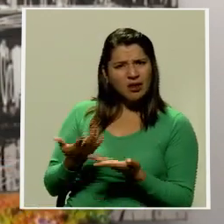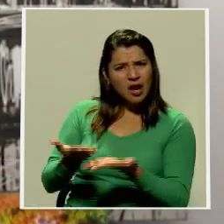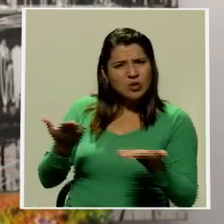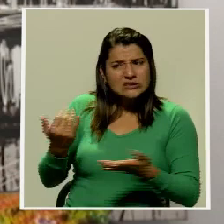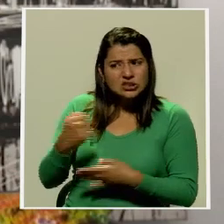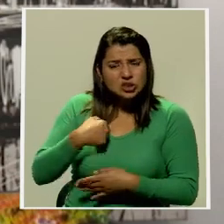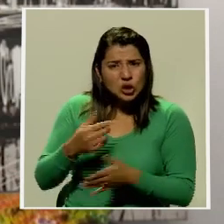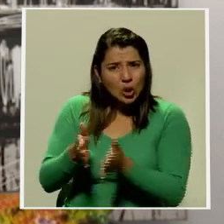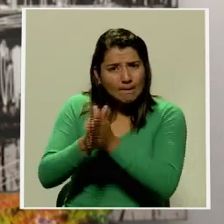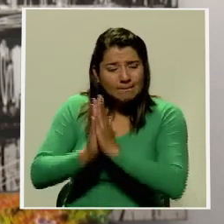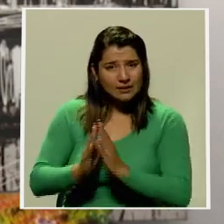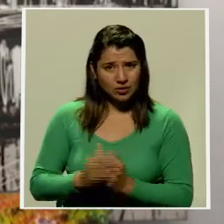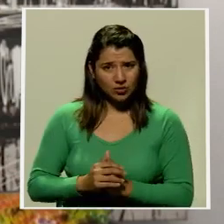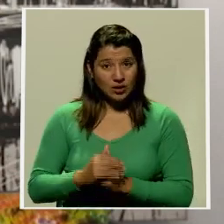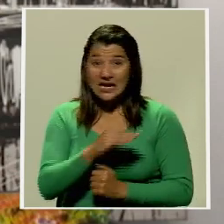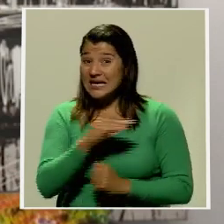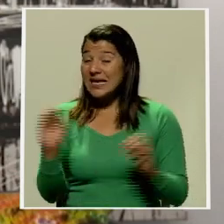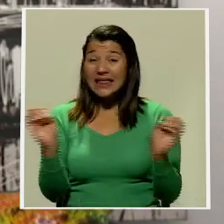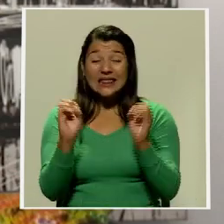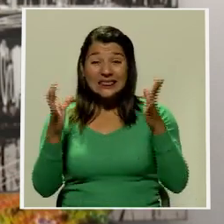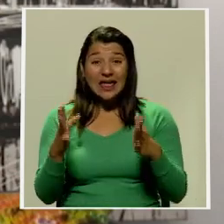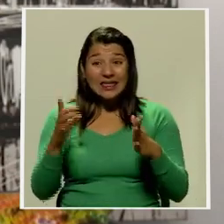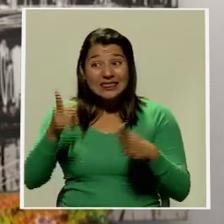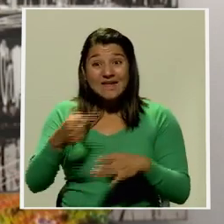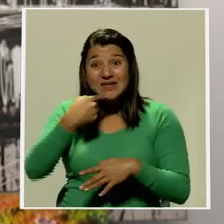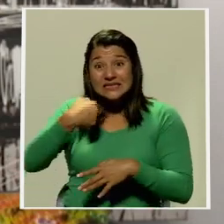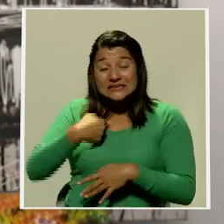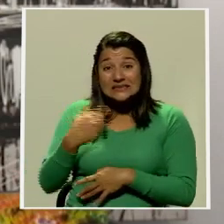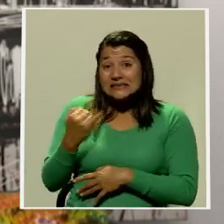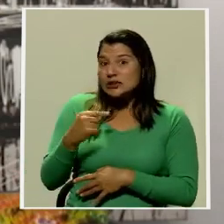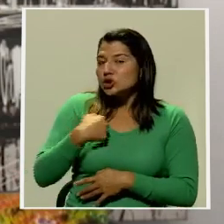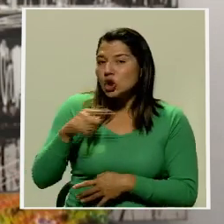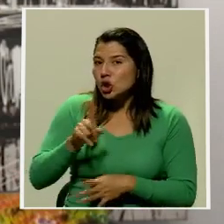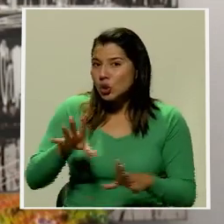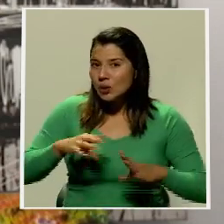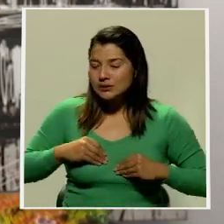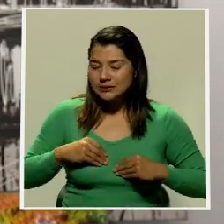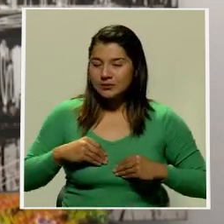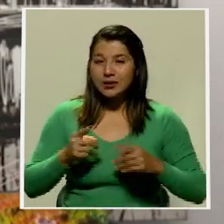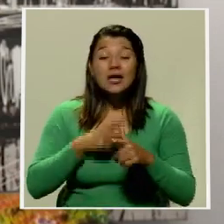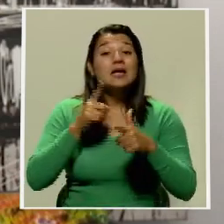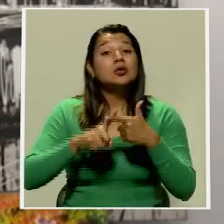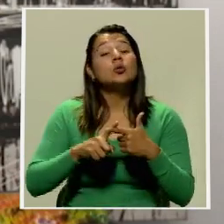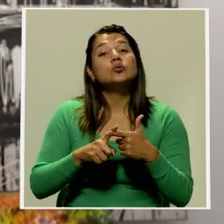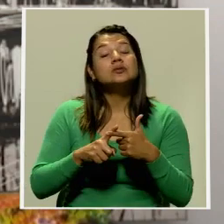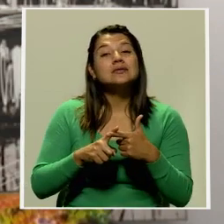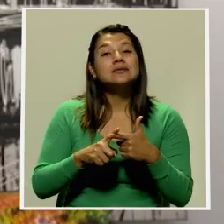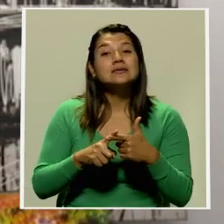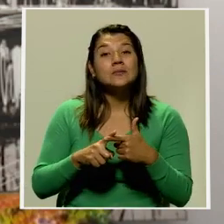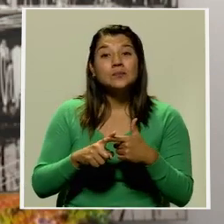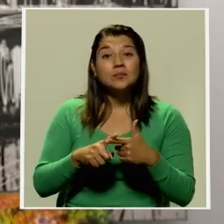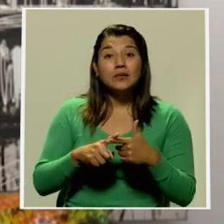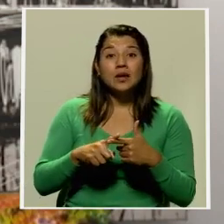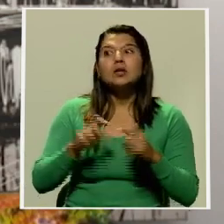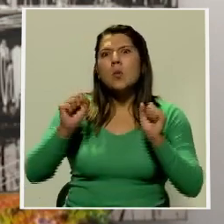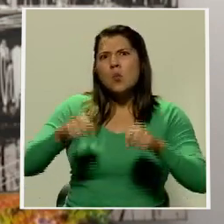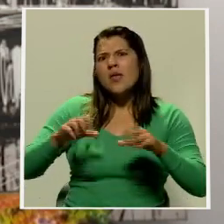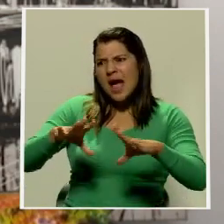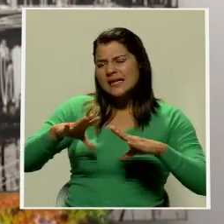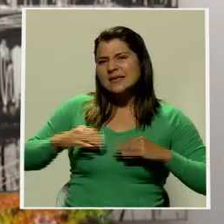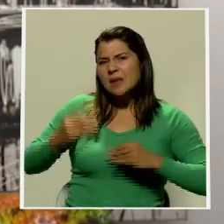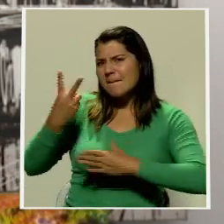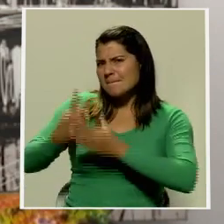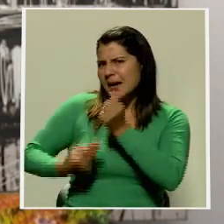he pedido, o sea, y nadie lo tiene que dar si no ha sido aceptado, ¿verdad? Y eso aceptado en relaciones de pareja, no